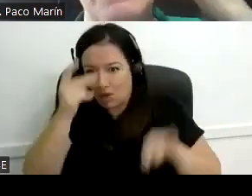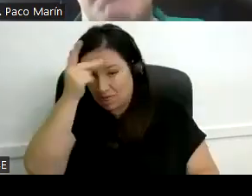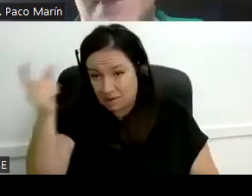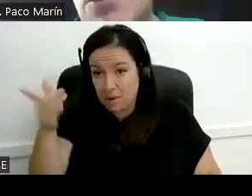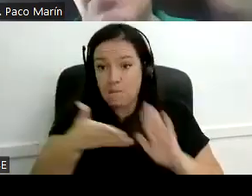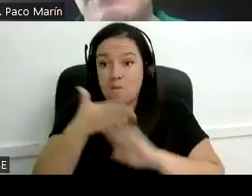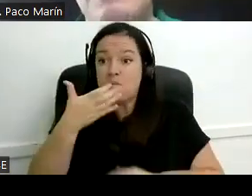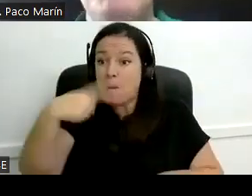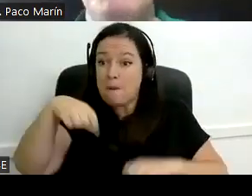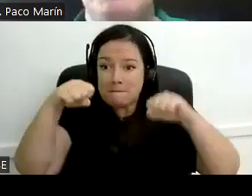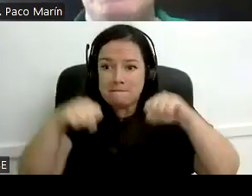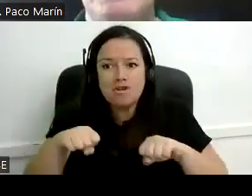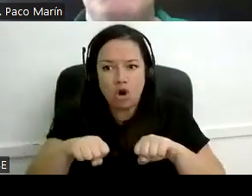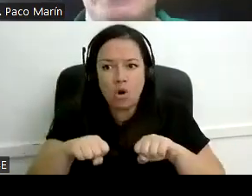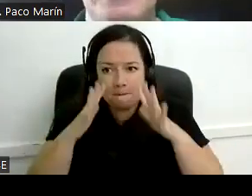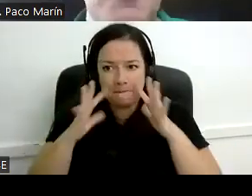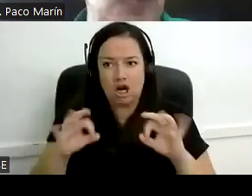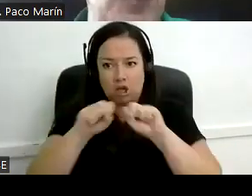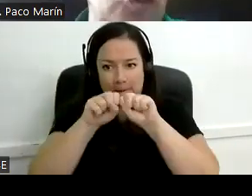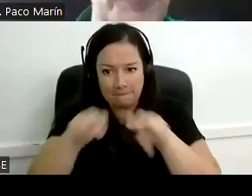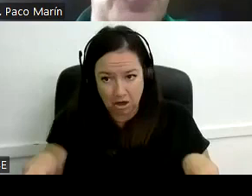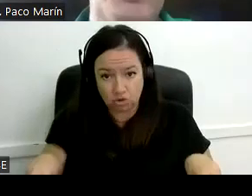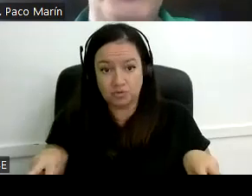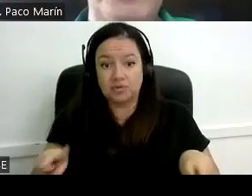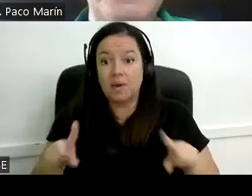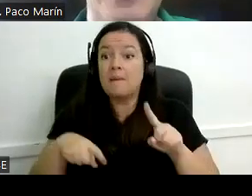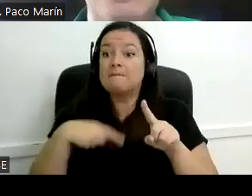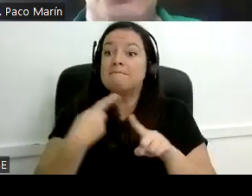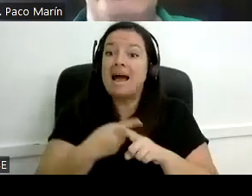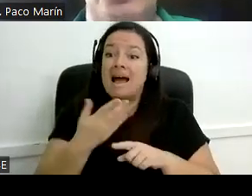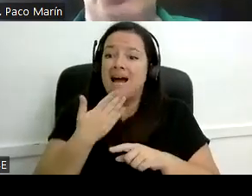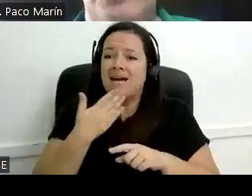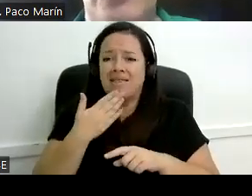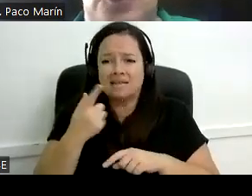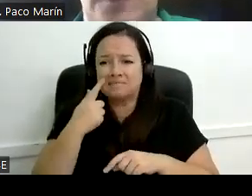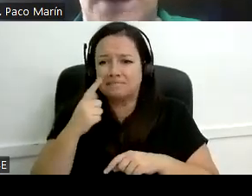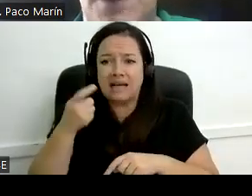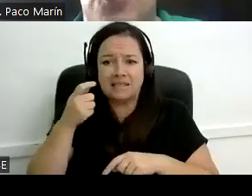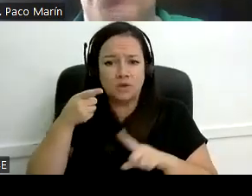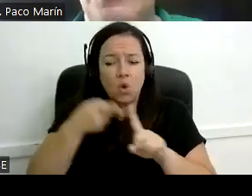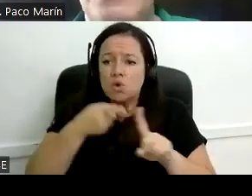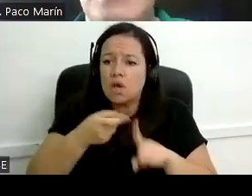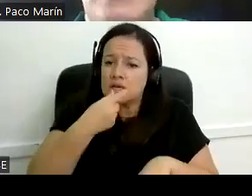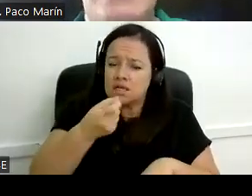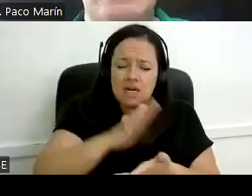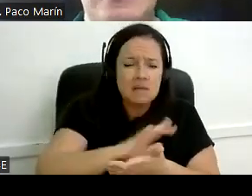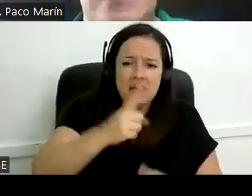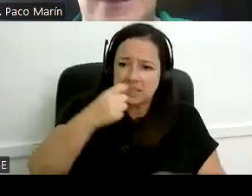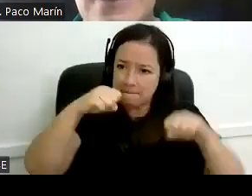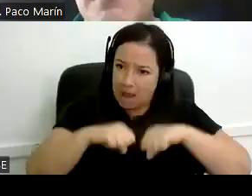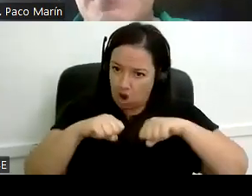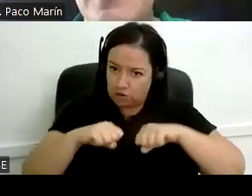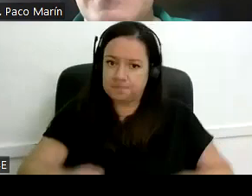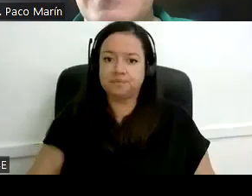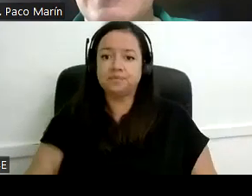neuronal menor, que además es uno de los grupos de edad que más recurre a estos fármacos.